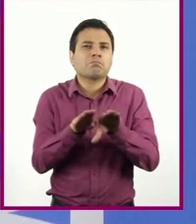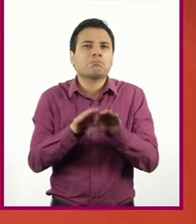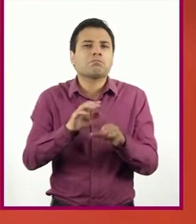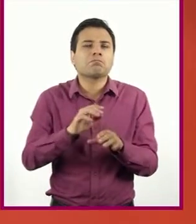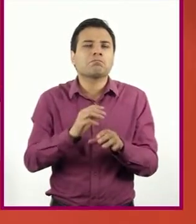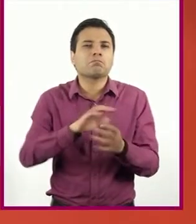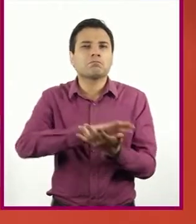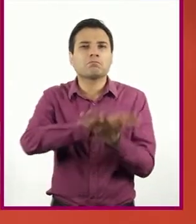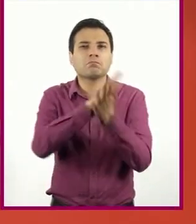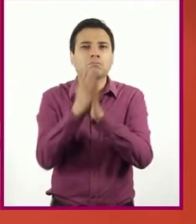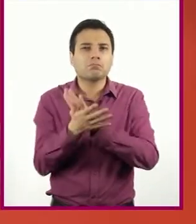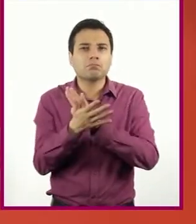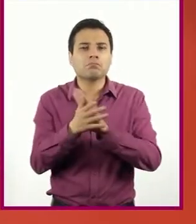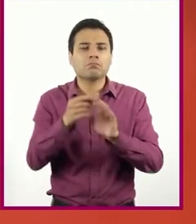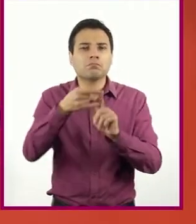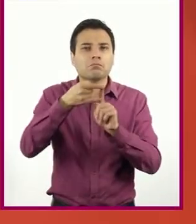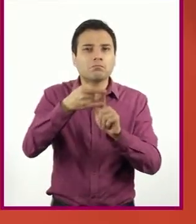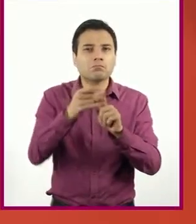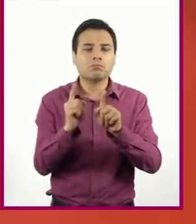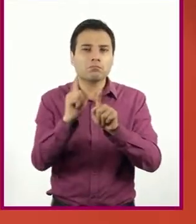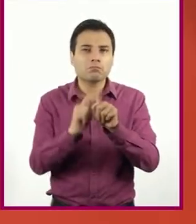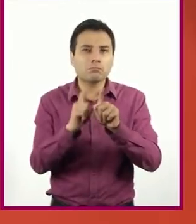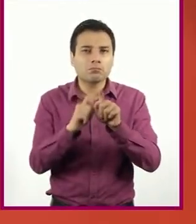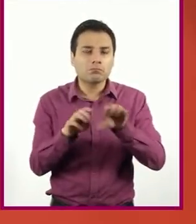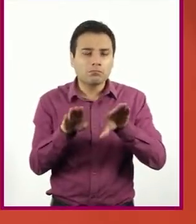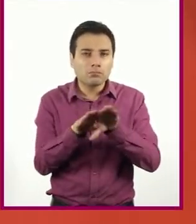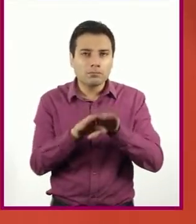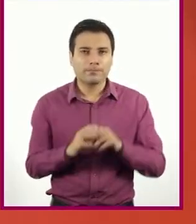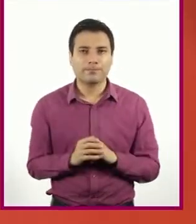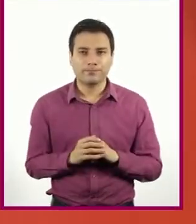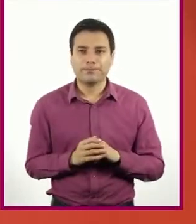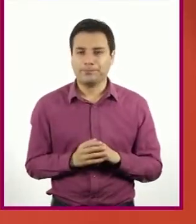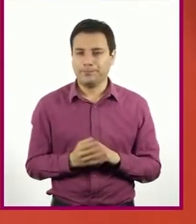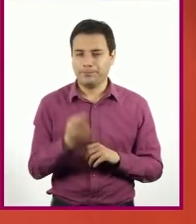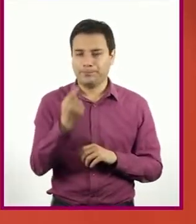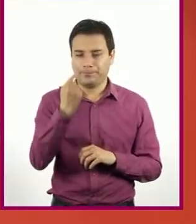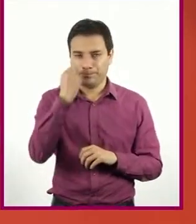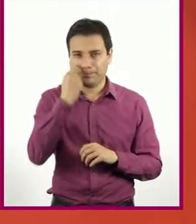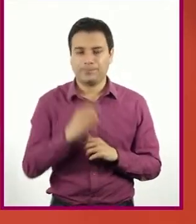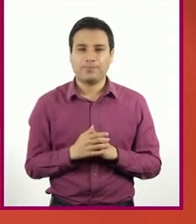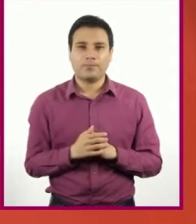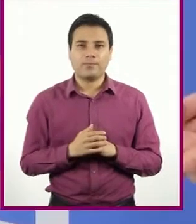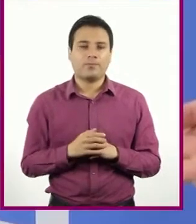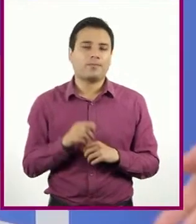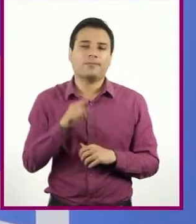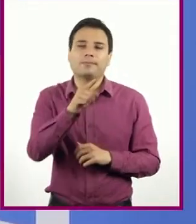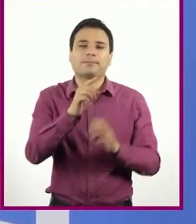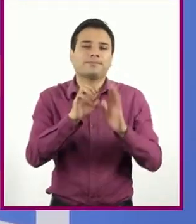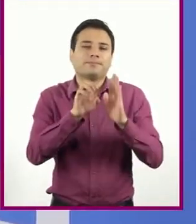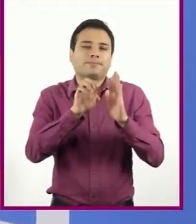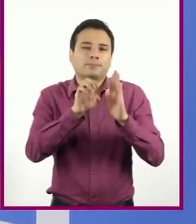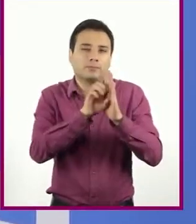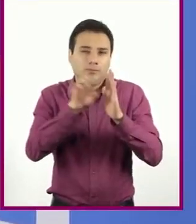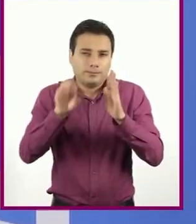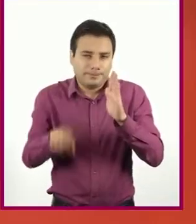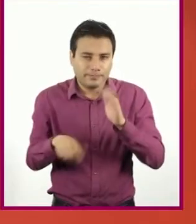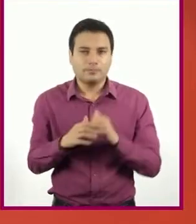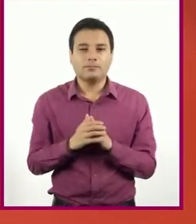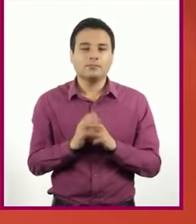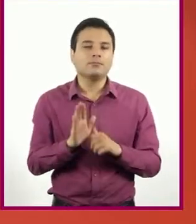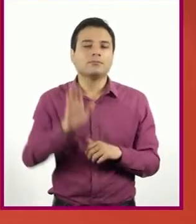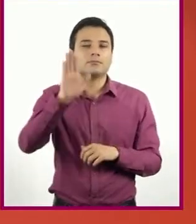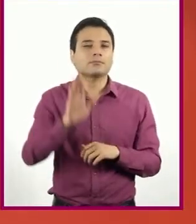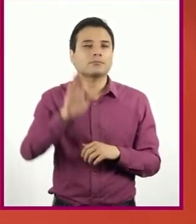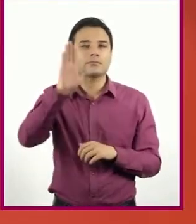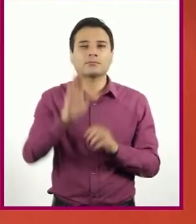viñeta? Para que nos parezca un poco más familiar esta situación, podemos imaginarnos un poco las secuencias de una